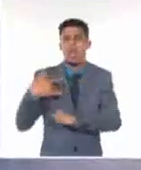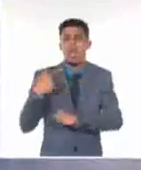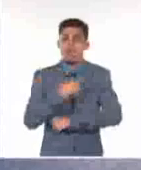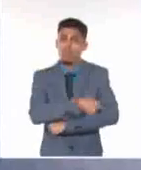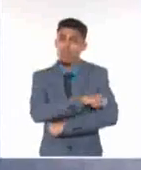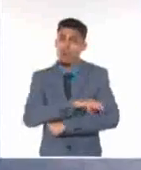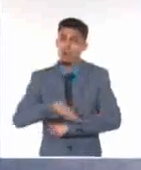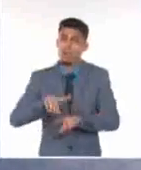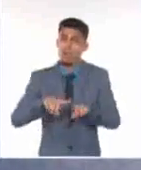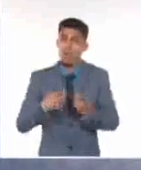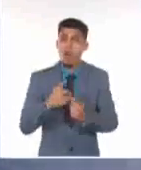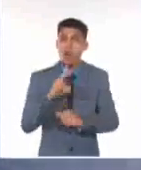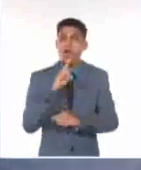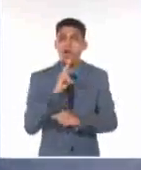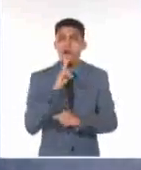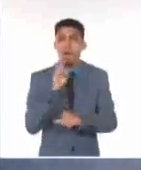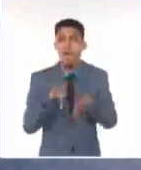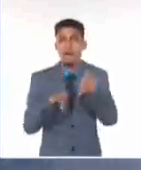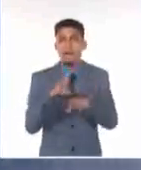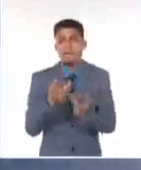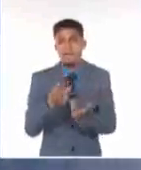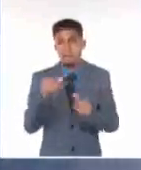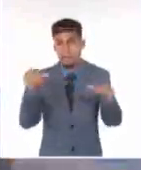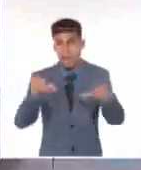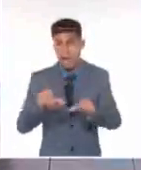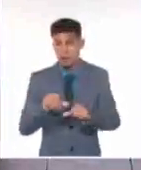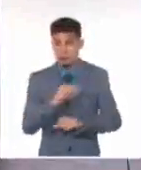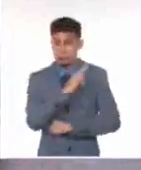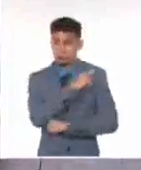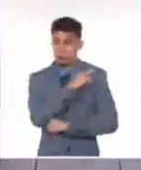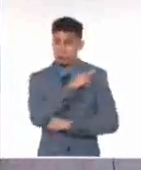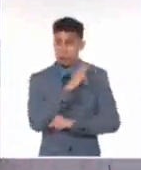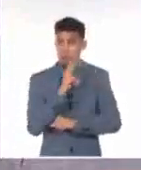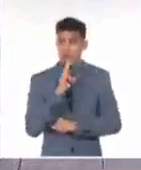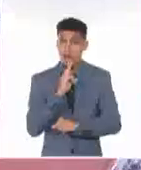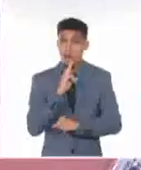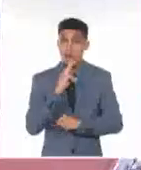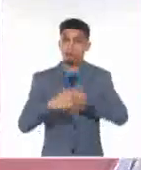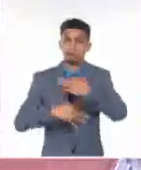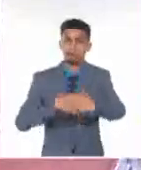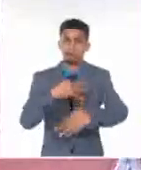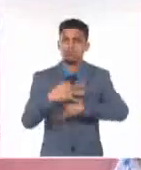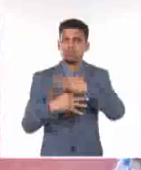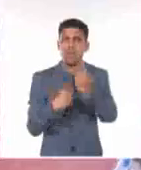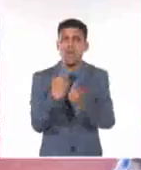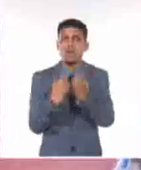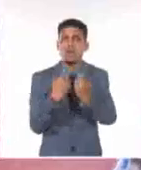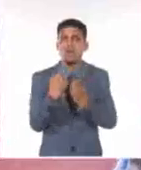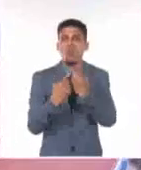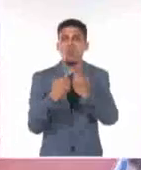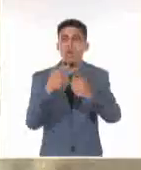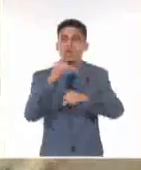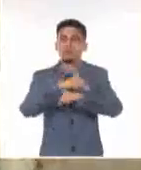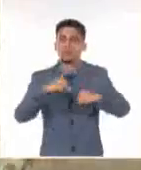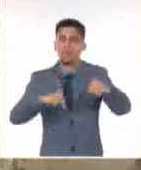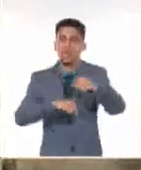la calidad del servicio. Directivos expusieron estrategias para suprimir más